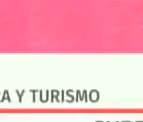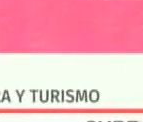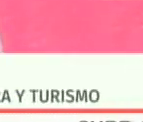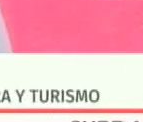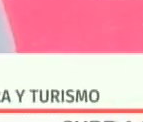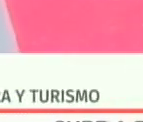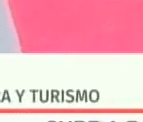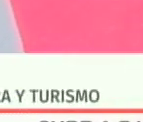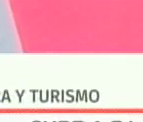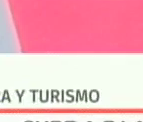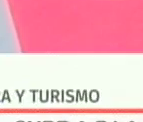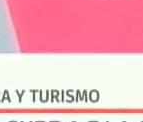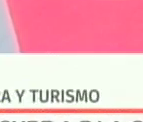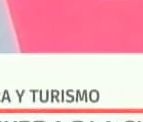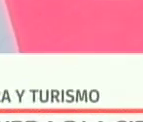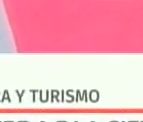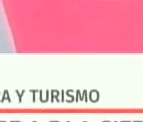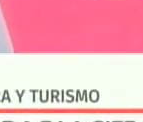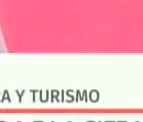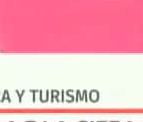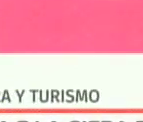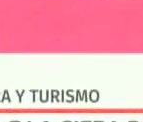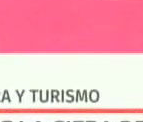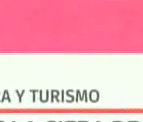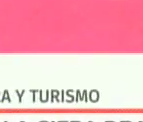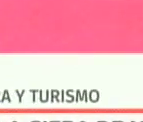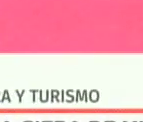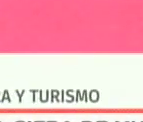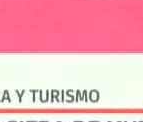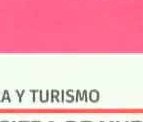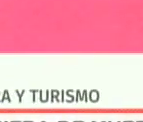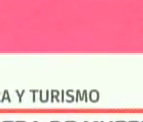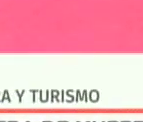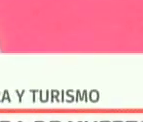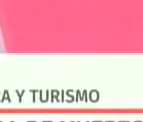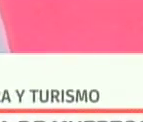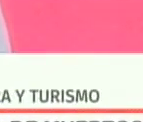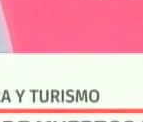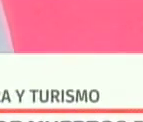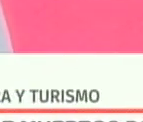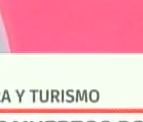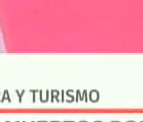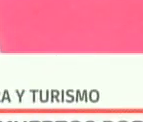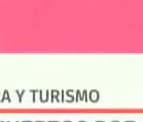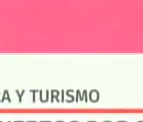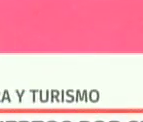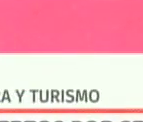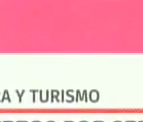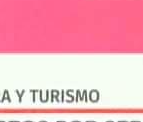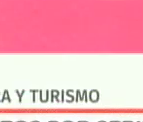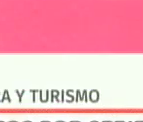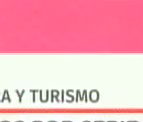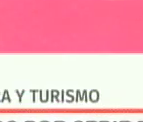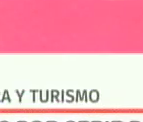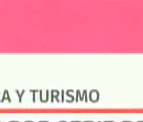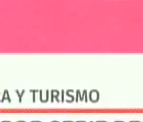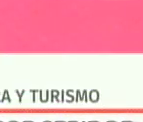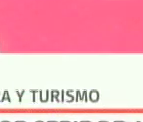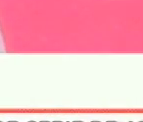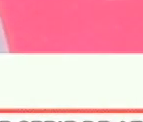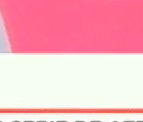Jorge Rodríguez, a los maestros y los discípulos, a los hijos y la